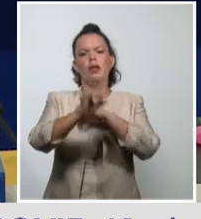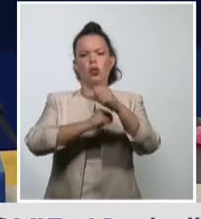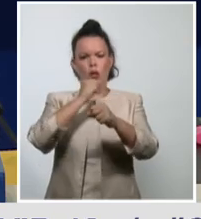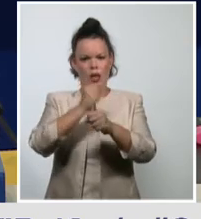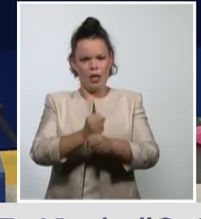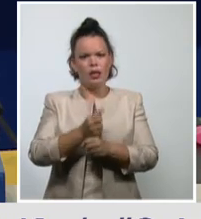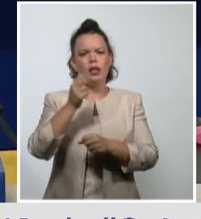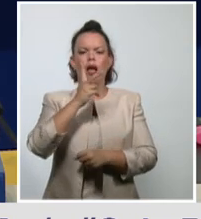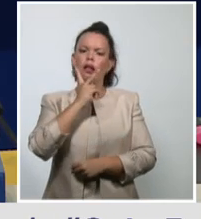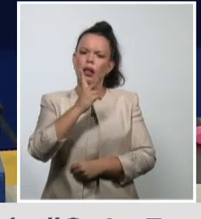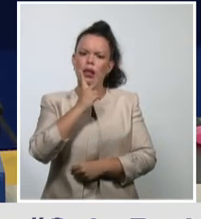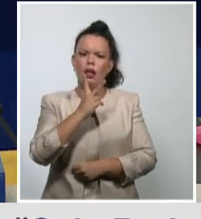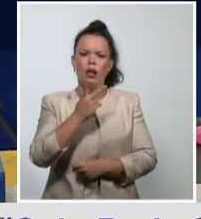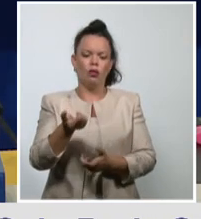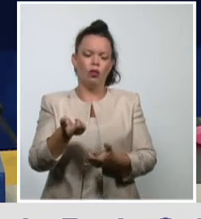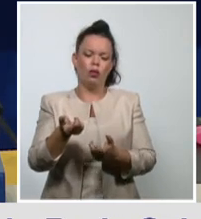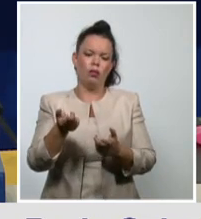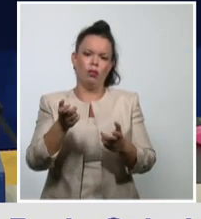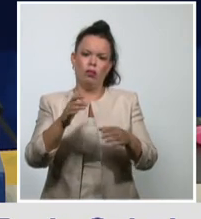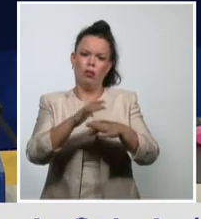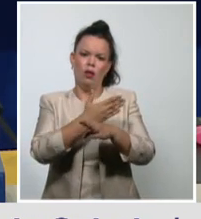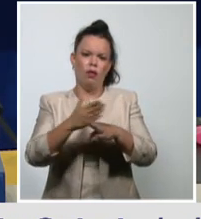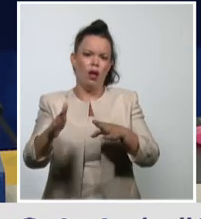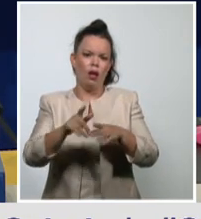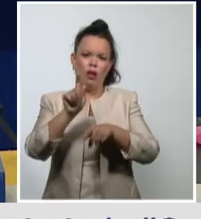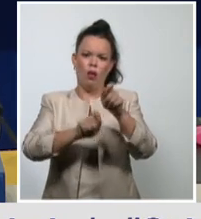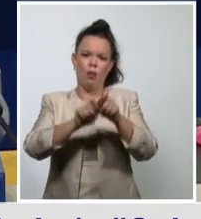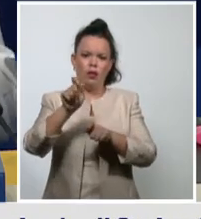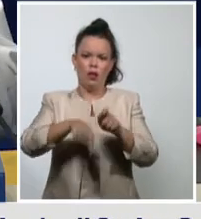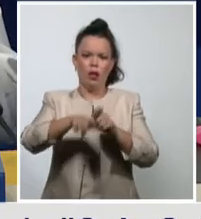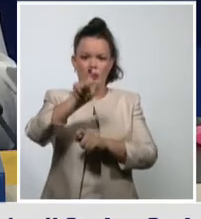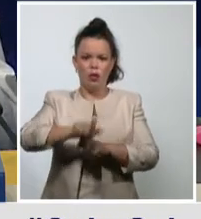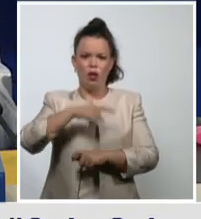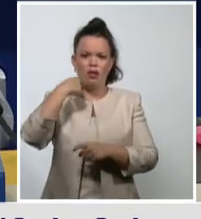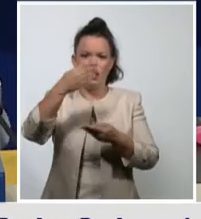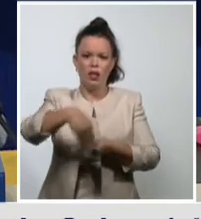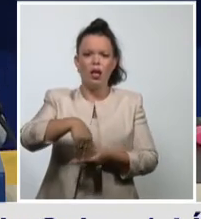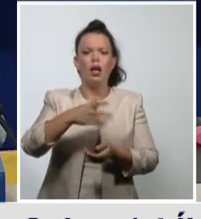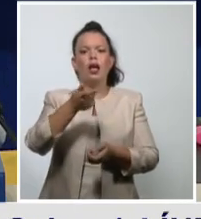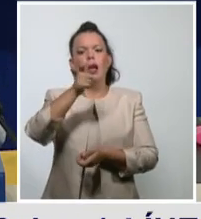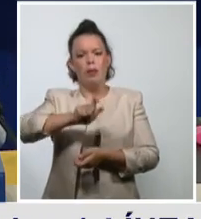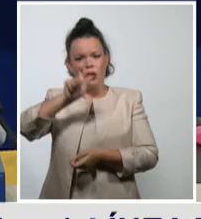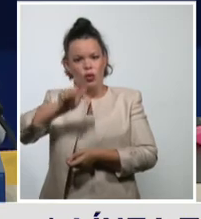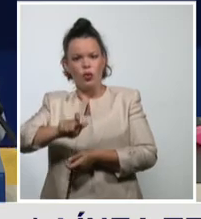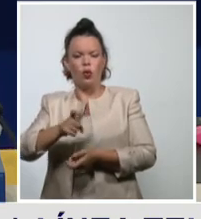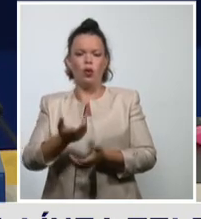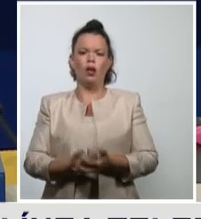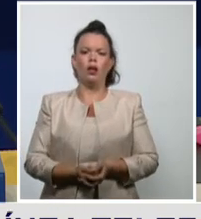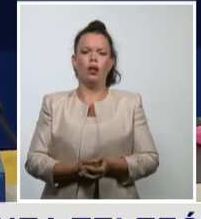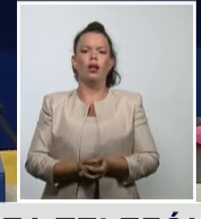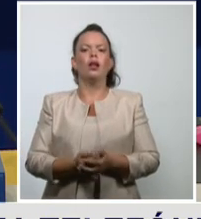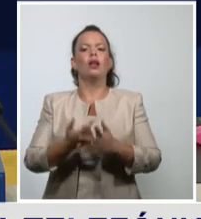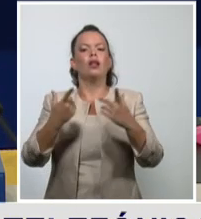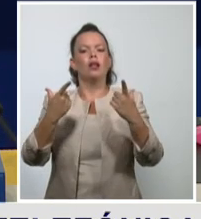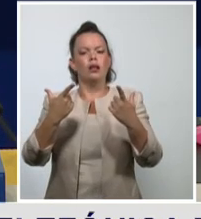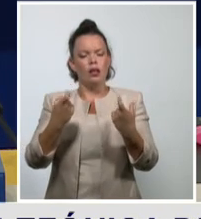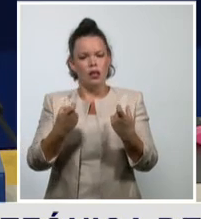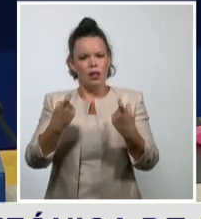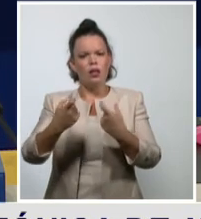fallecidos. Por lo tanto, el personal que manipula los cadáveres, que hace la necropsia, tiene que estar capacitado y